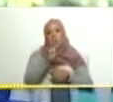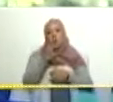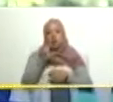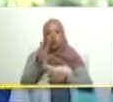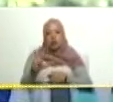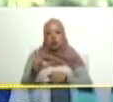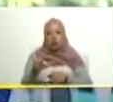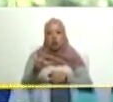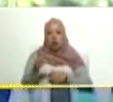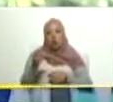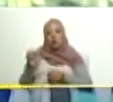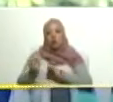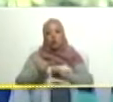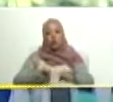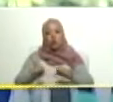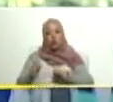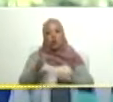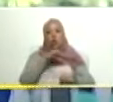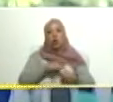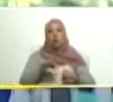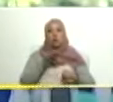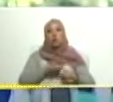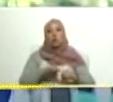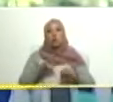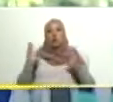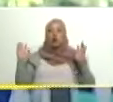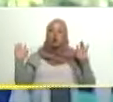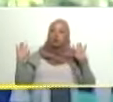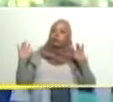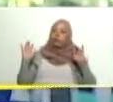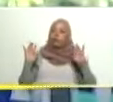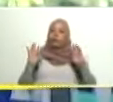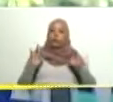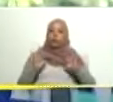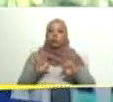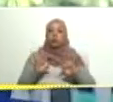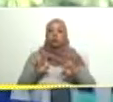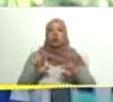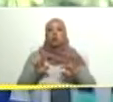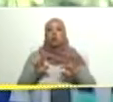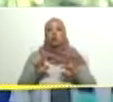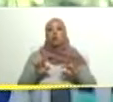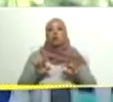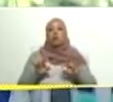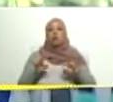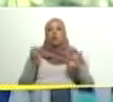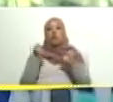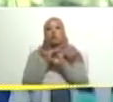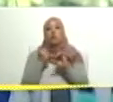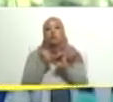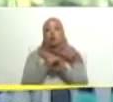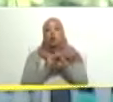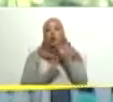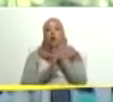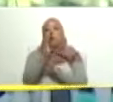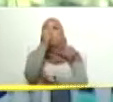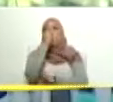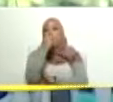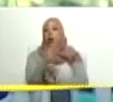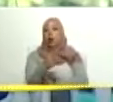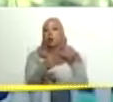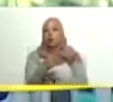movimientos sociales que se han hecho presentes y que están en un trabajo incansable.